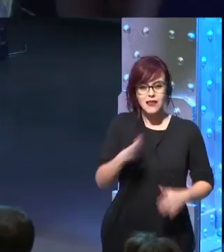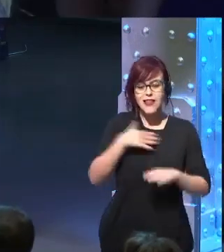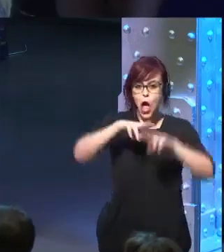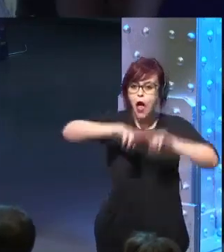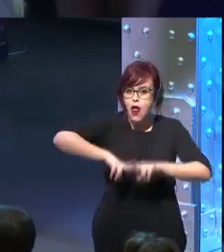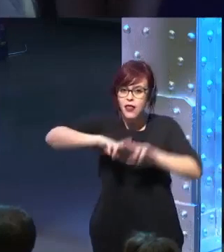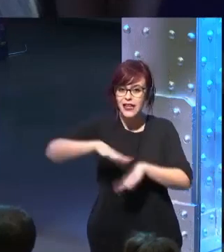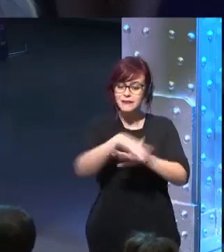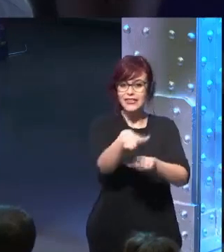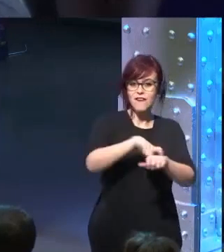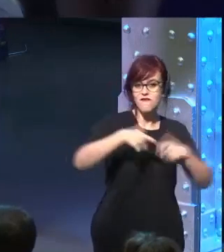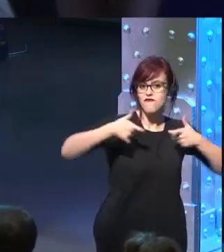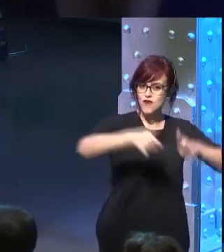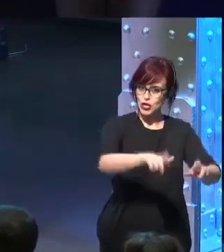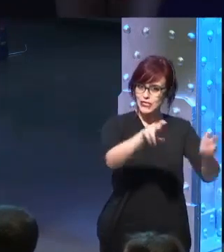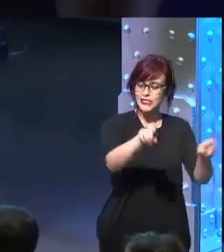este tipo